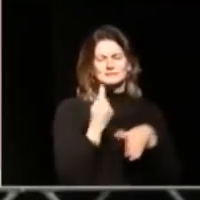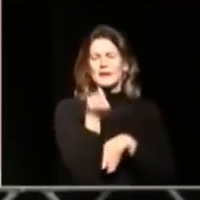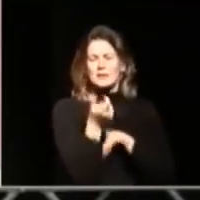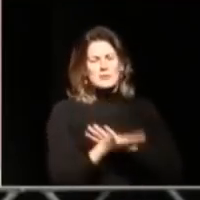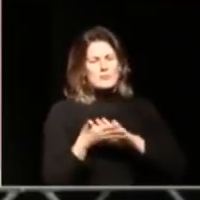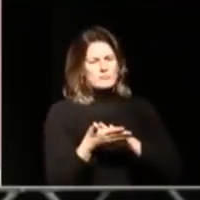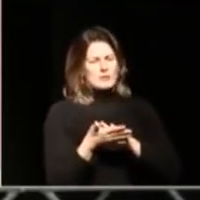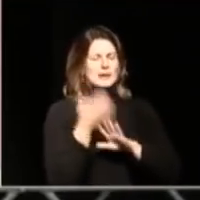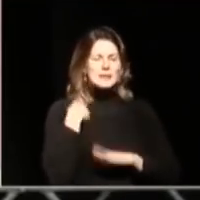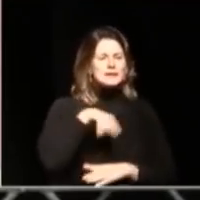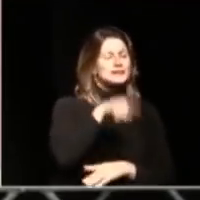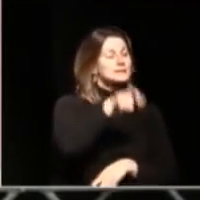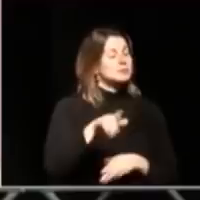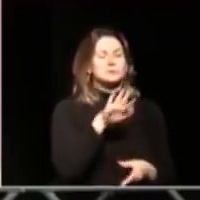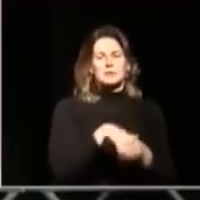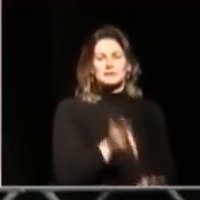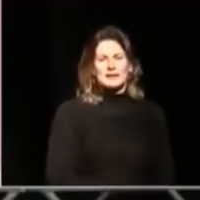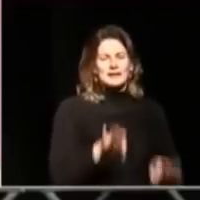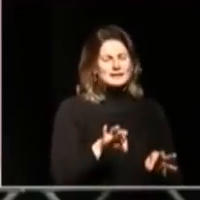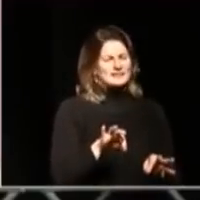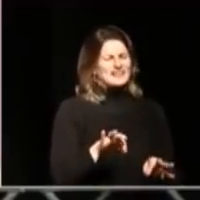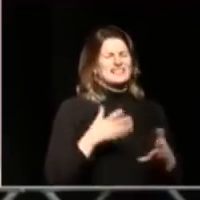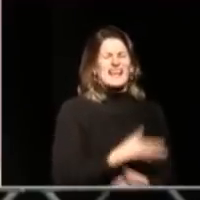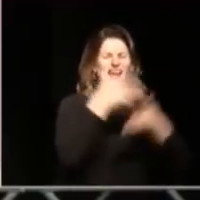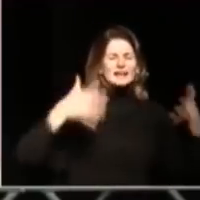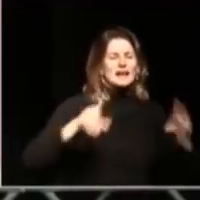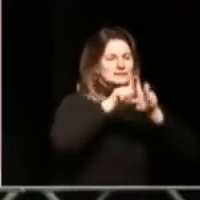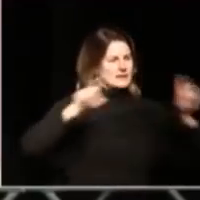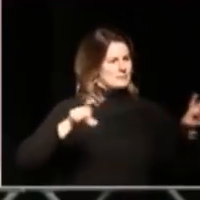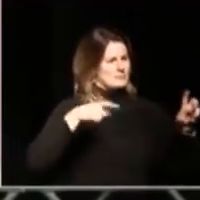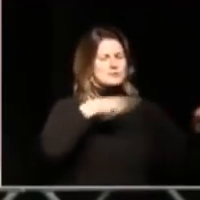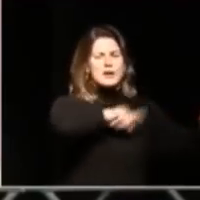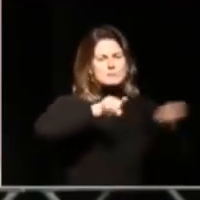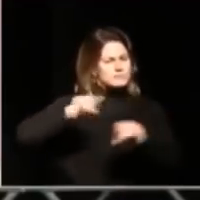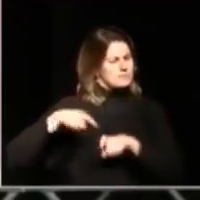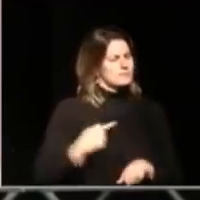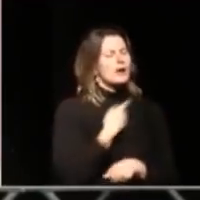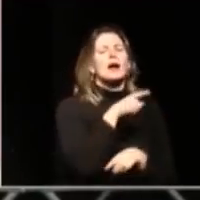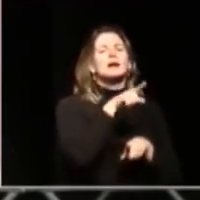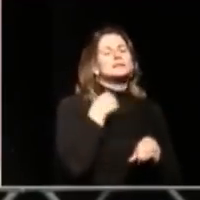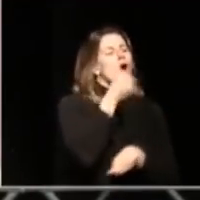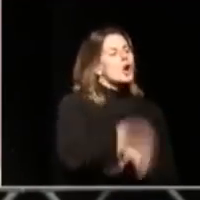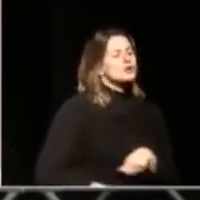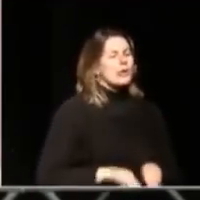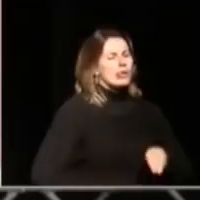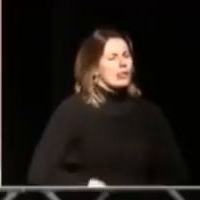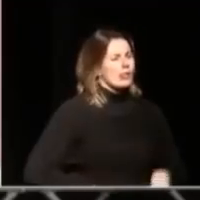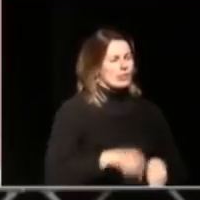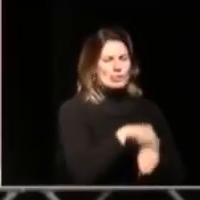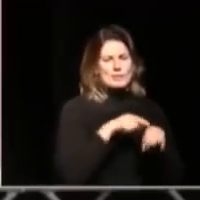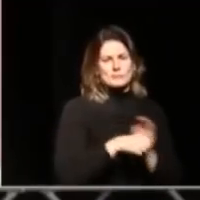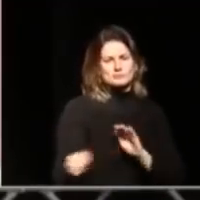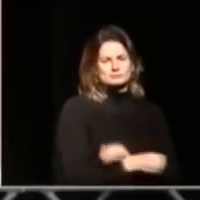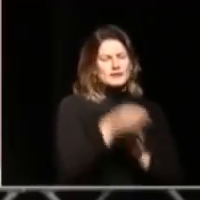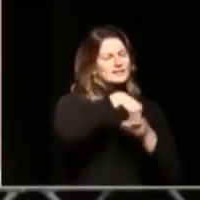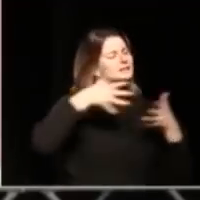poco. Esas en las que no vota nadie y en las que son grandes empresas las que eligen, las que se compran a políticos para colocarlos en sus consejos